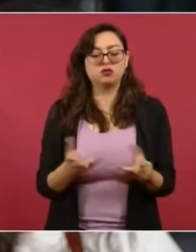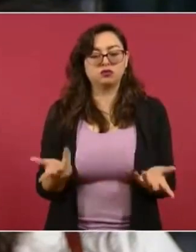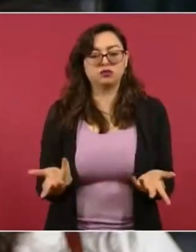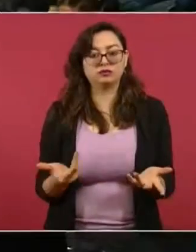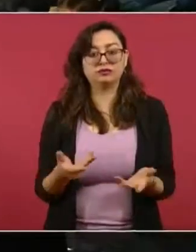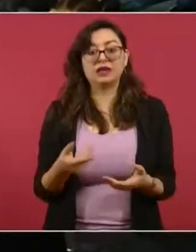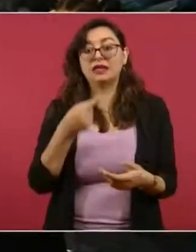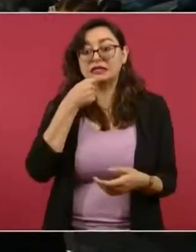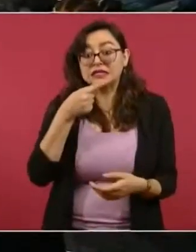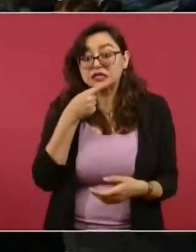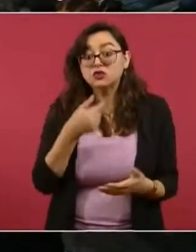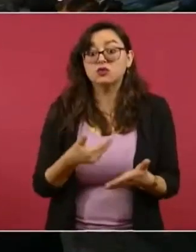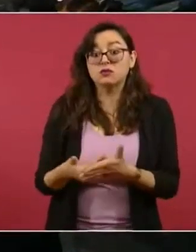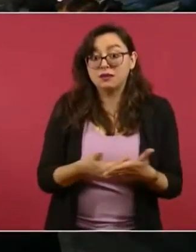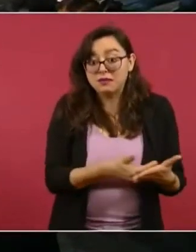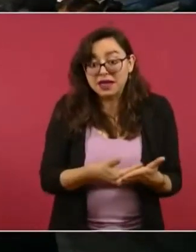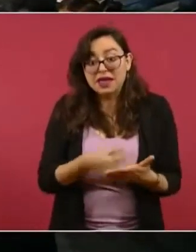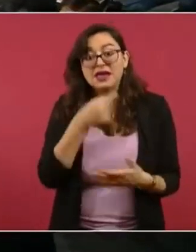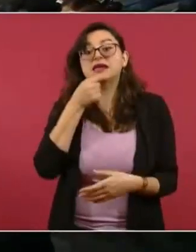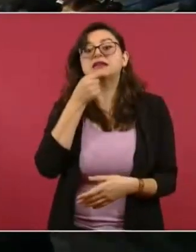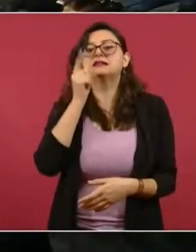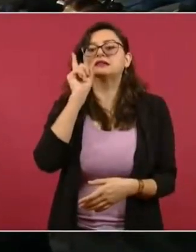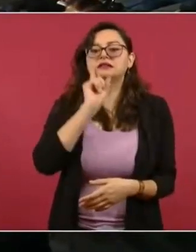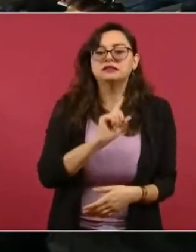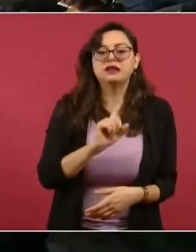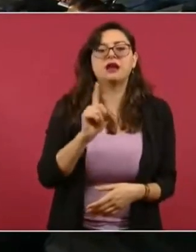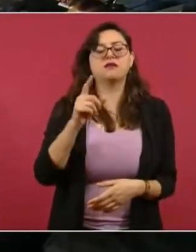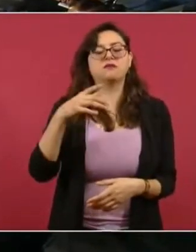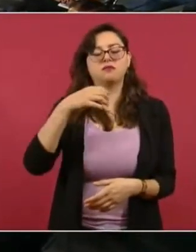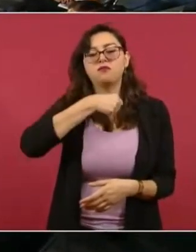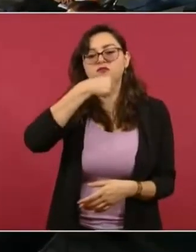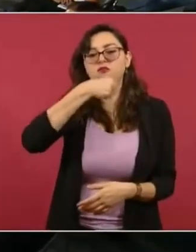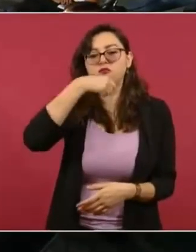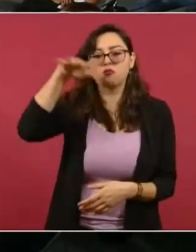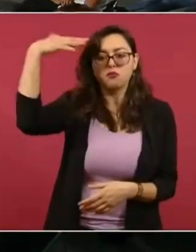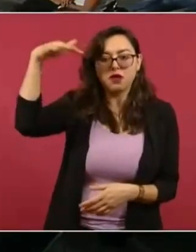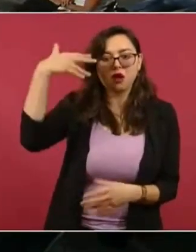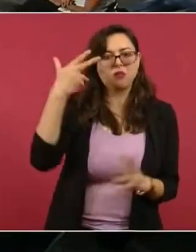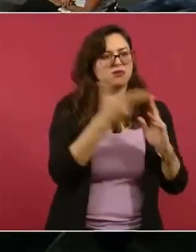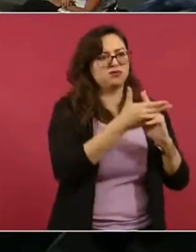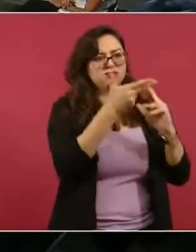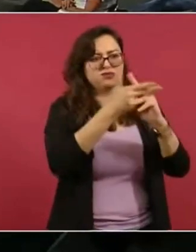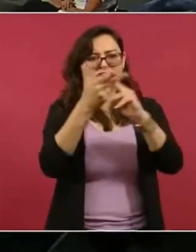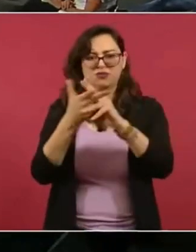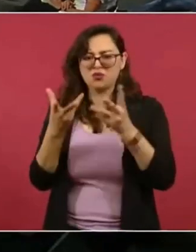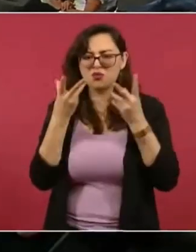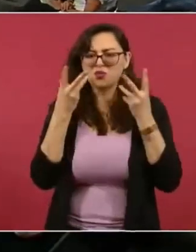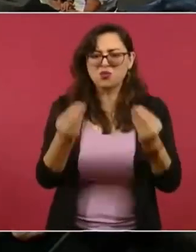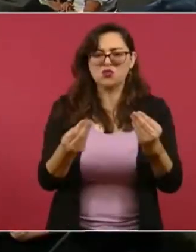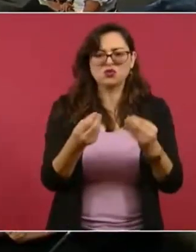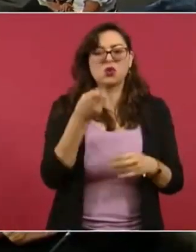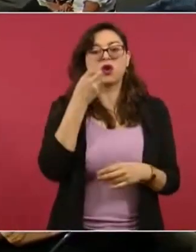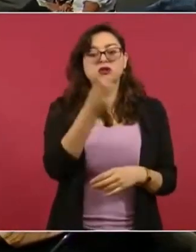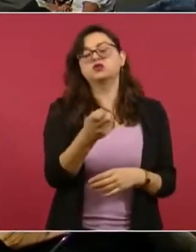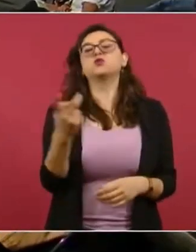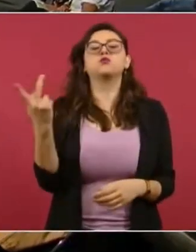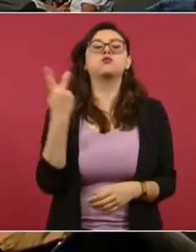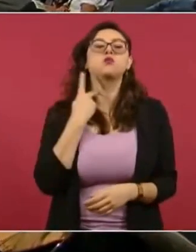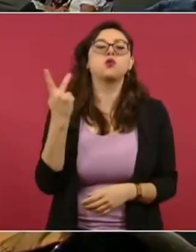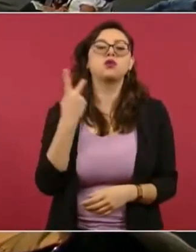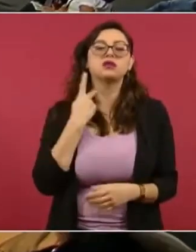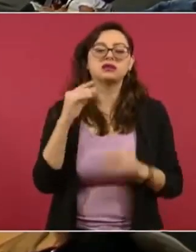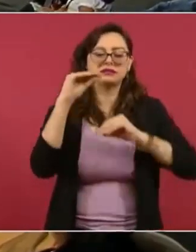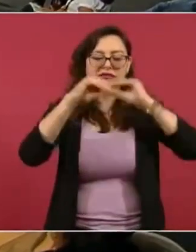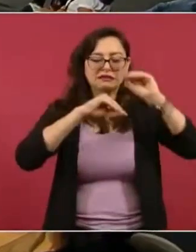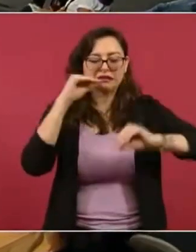en bebés en niñas en mujeres adultas mayores y y esas políticas públicas de las